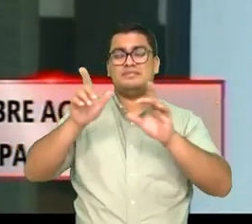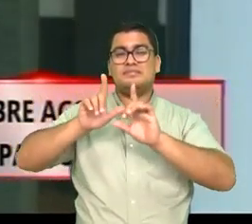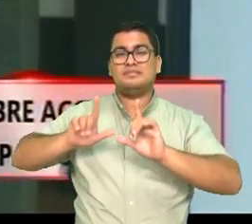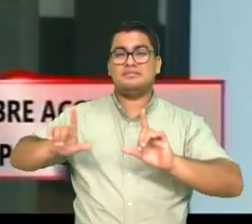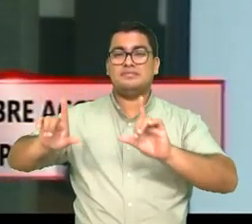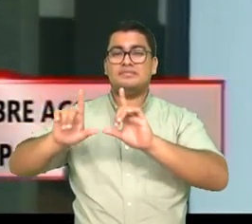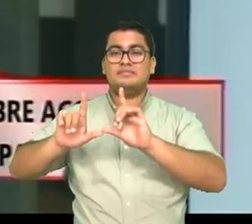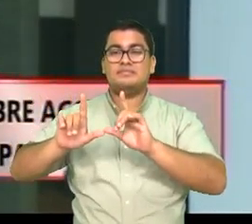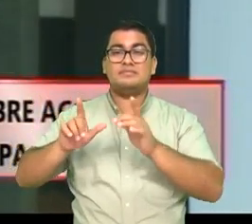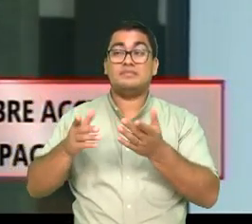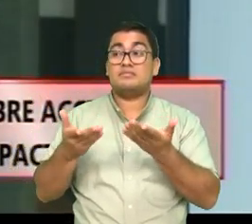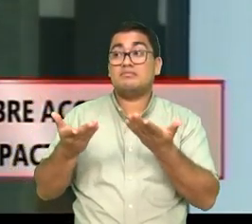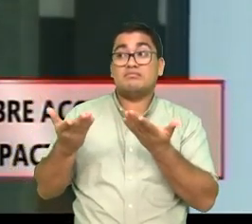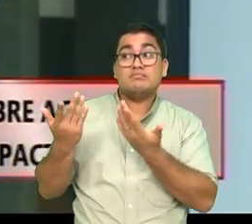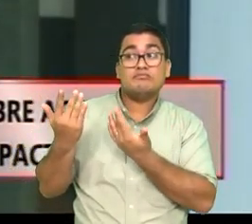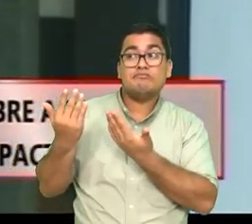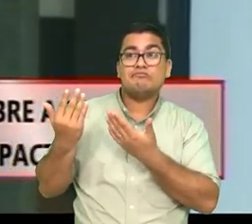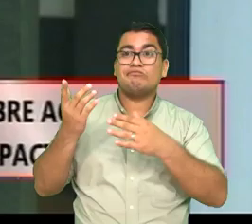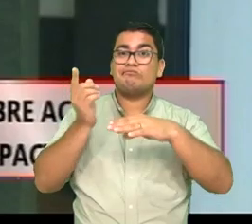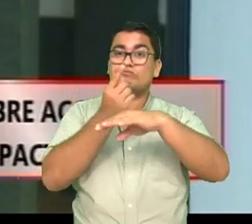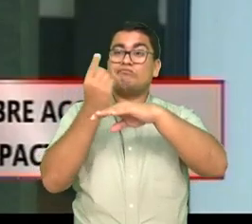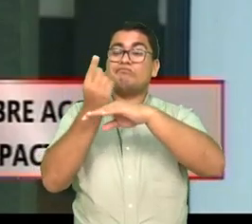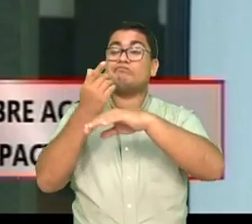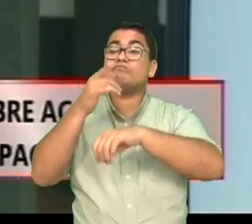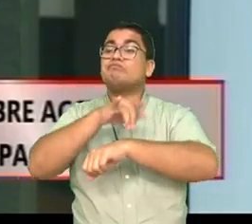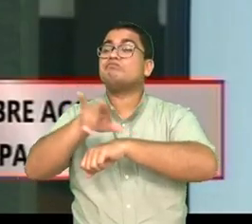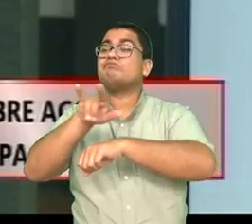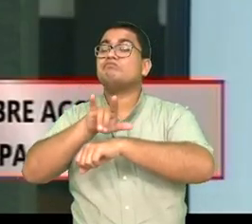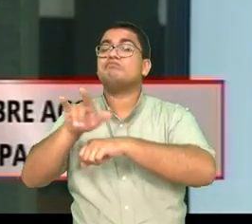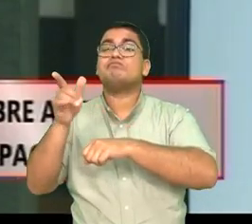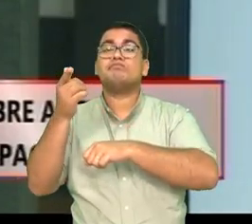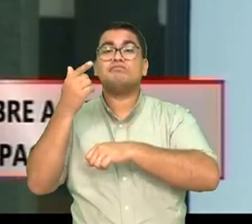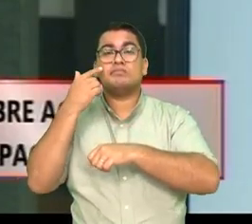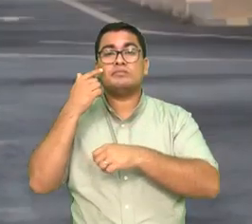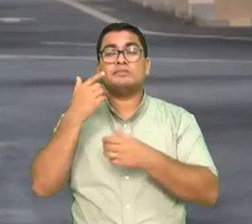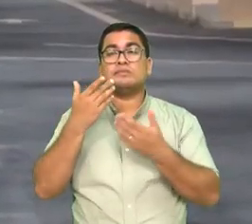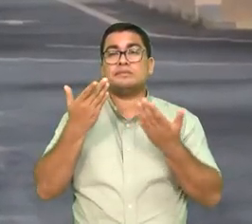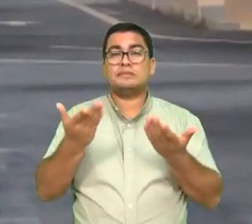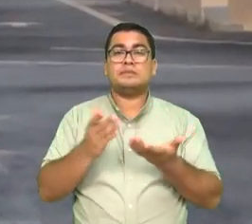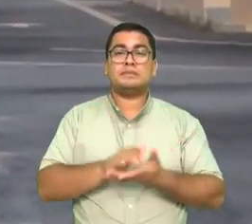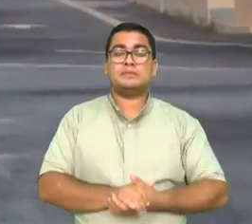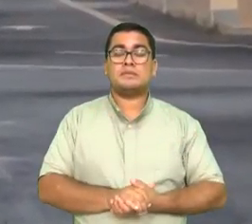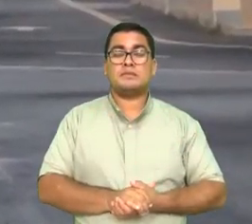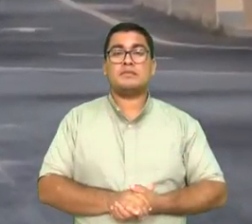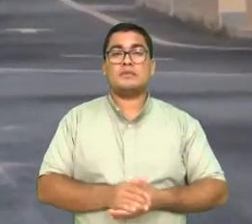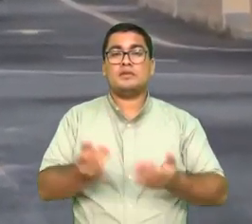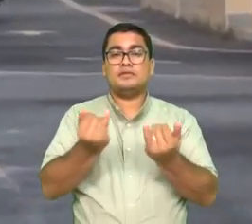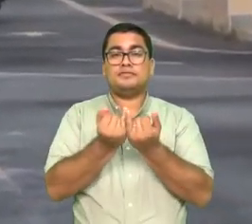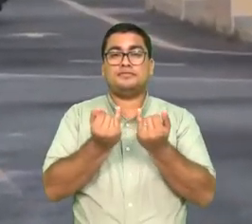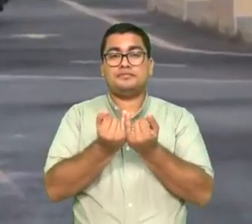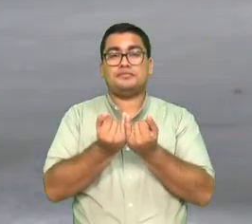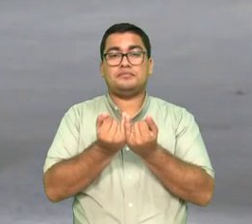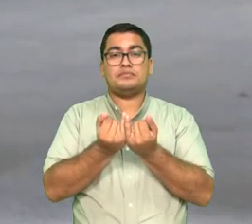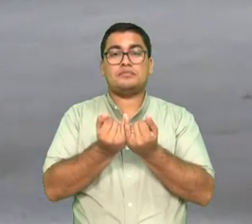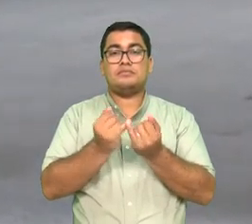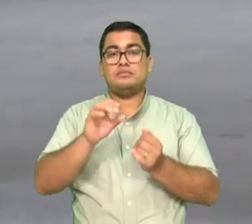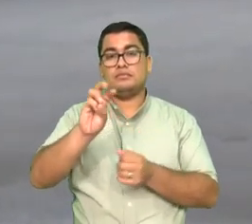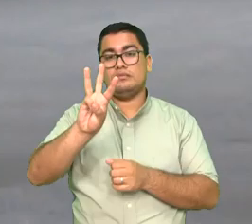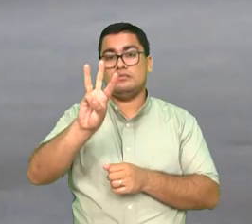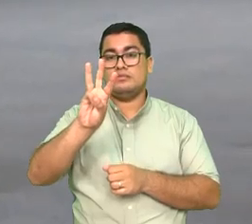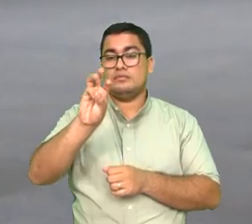no se haya podido llegar por ningún medio. Estos medios aéreos los tenemos disponibles para eso. De igual manera, contamos con